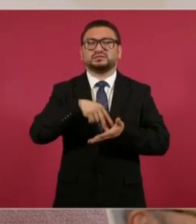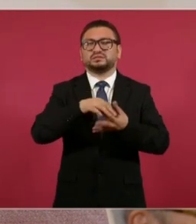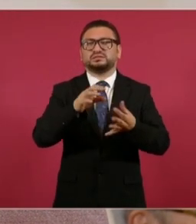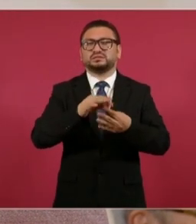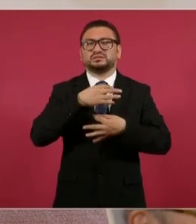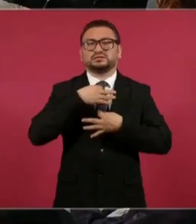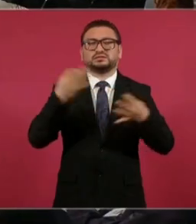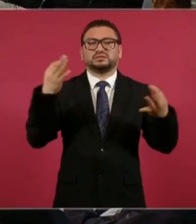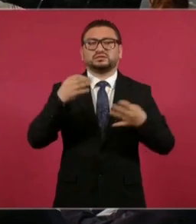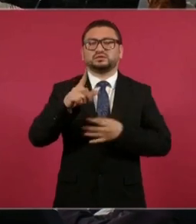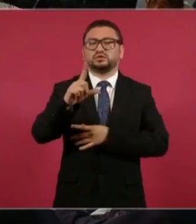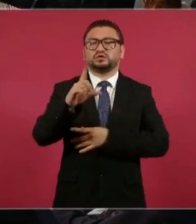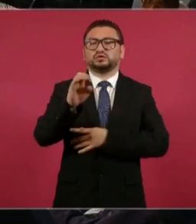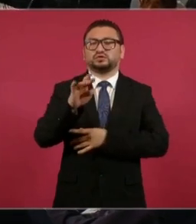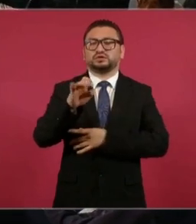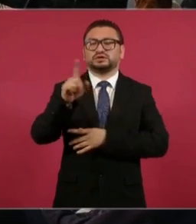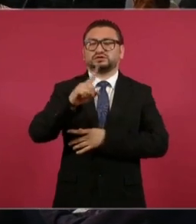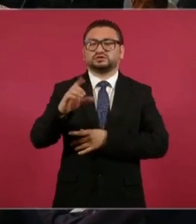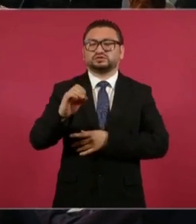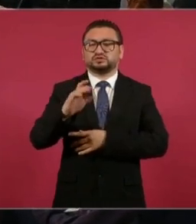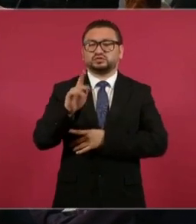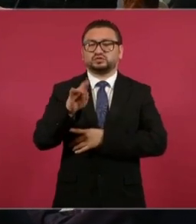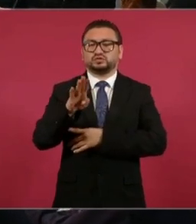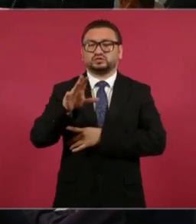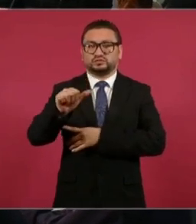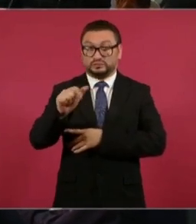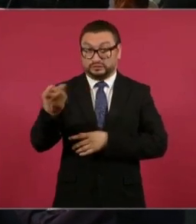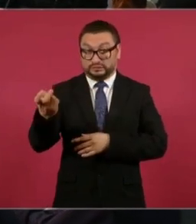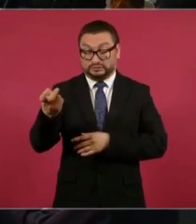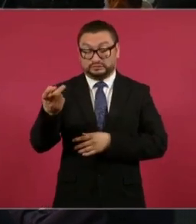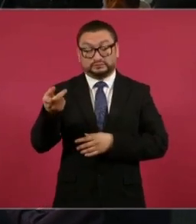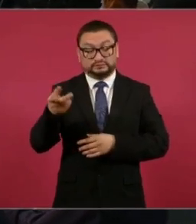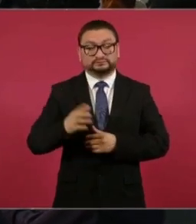independientes Lorenzo Córdoba